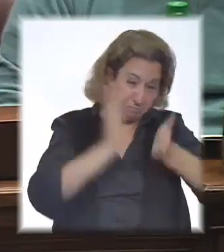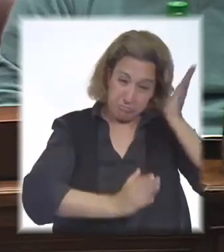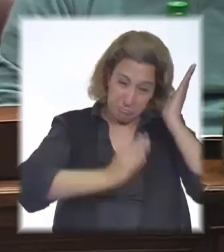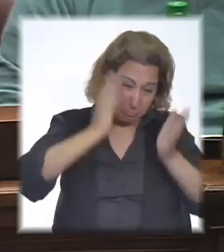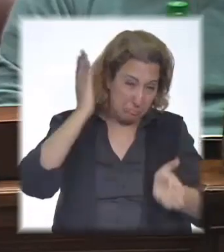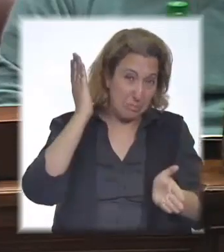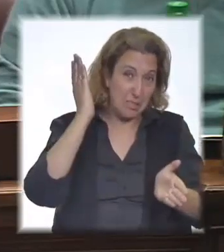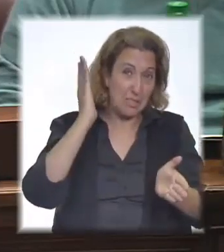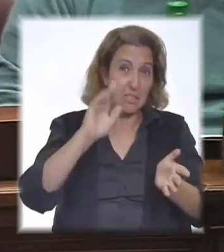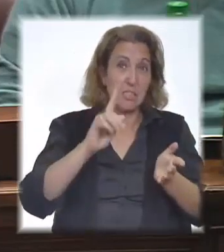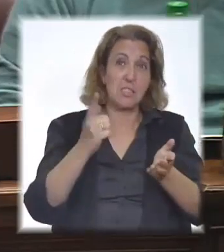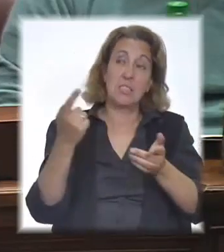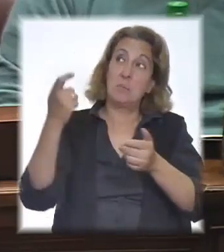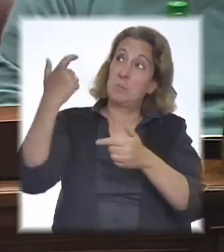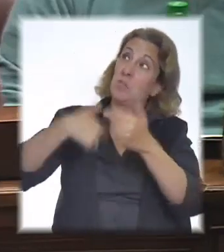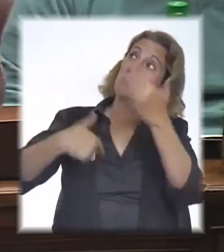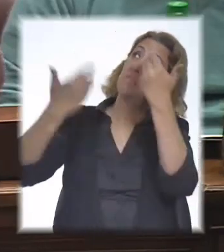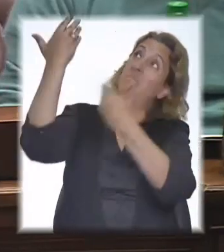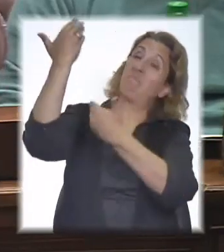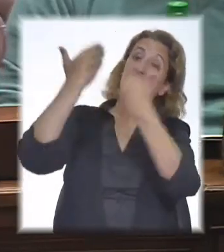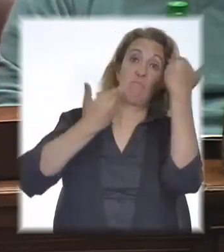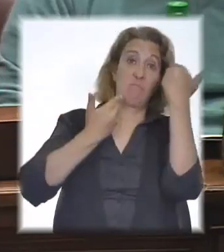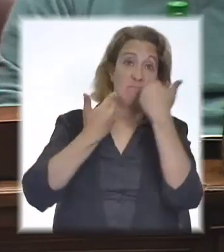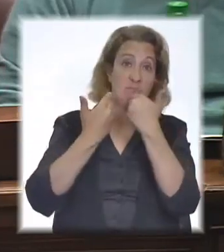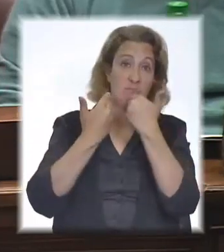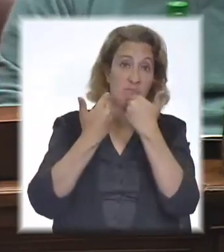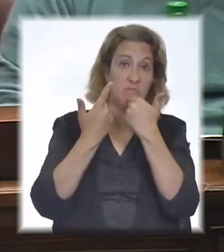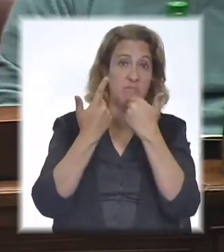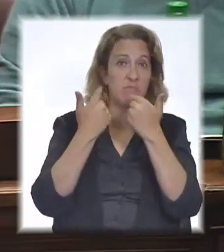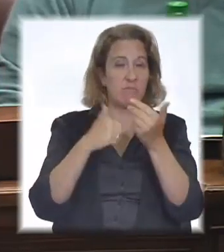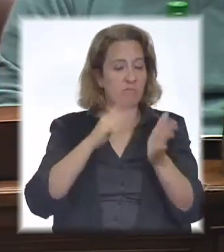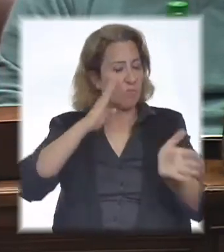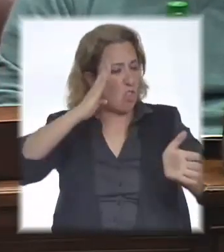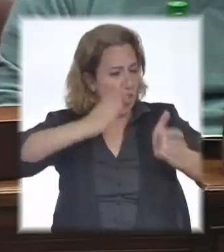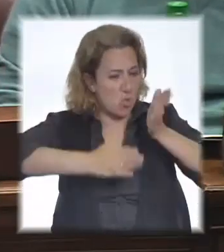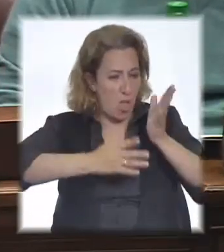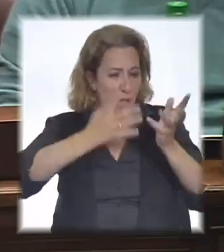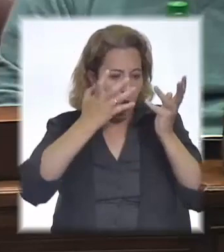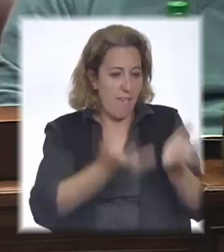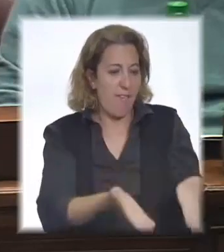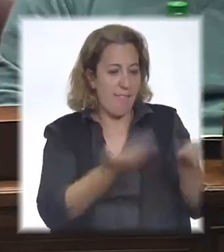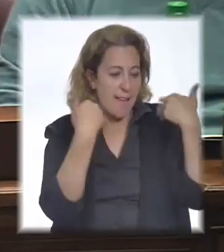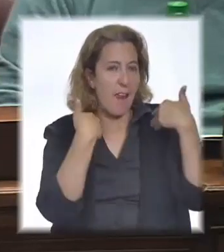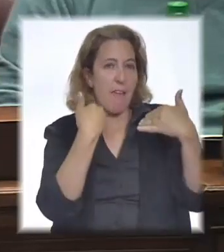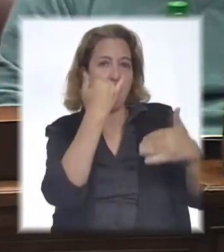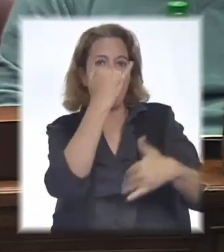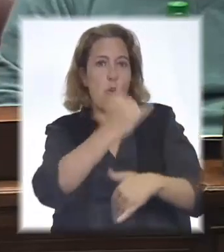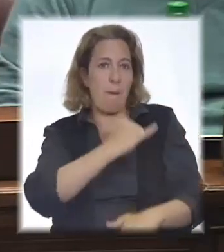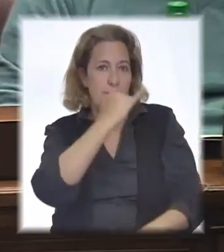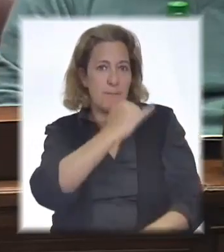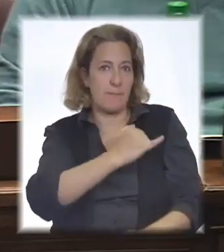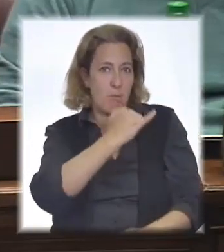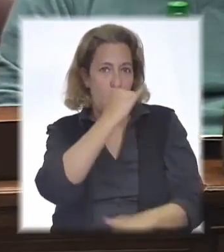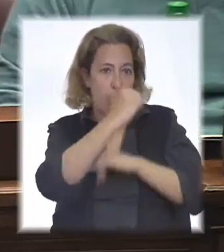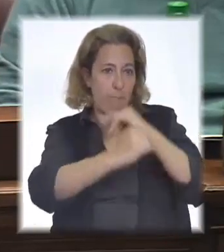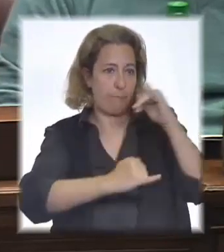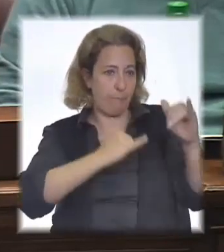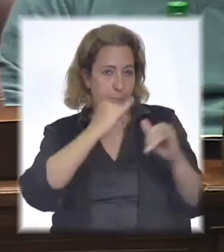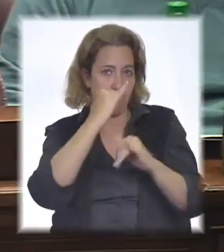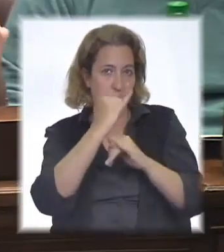y sus torturados donde el torturador intenta obviamente sacar la información no por la vía